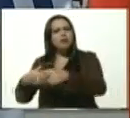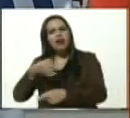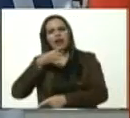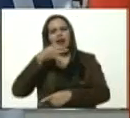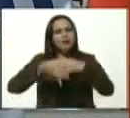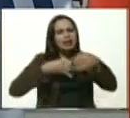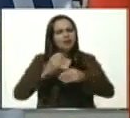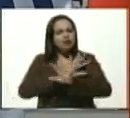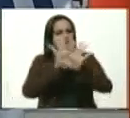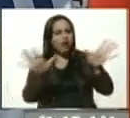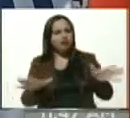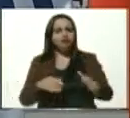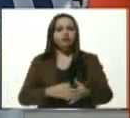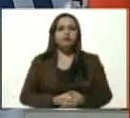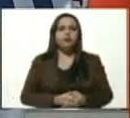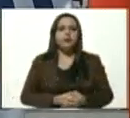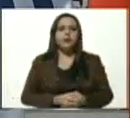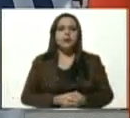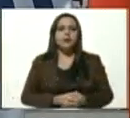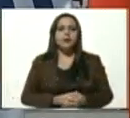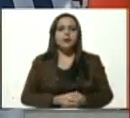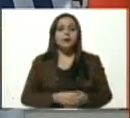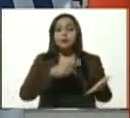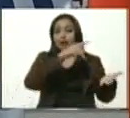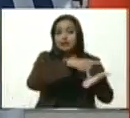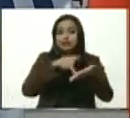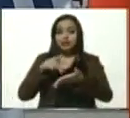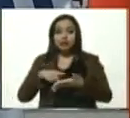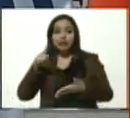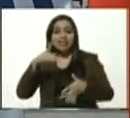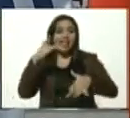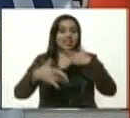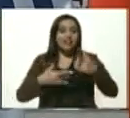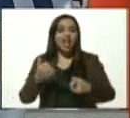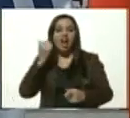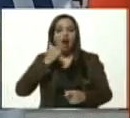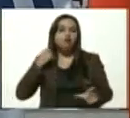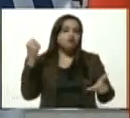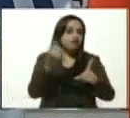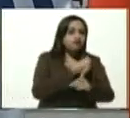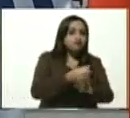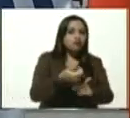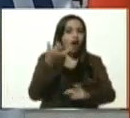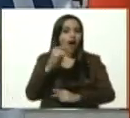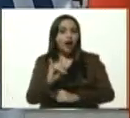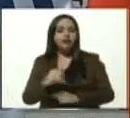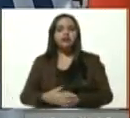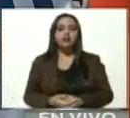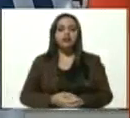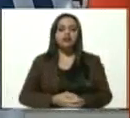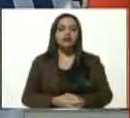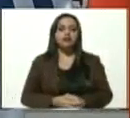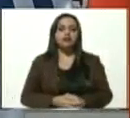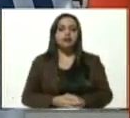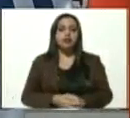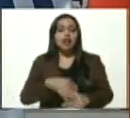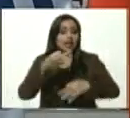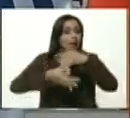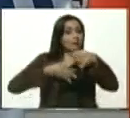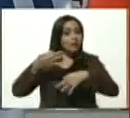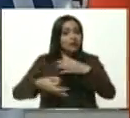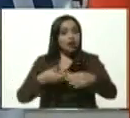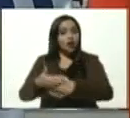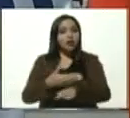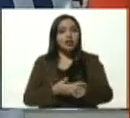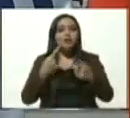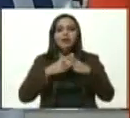detalle, que se suman a todas estas acciones violentas que hemos reseñado, pero que